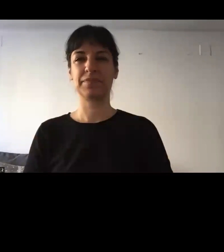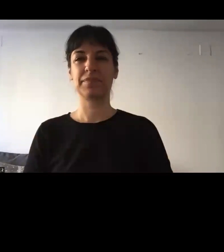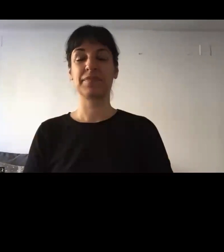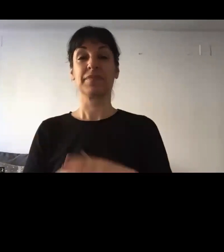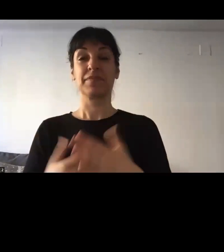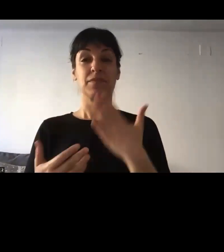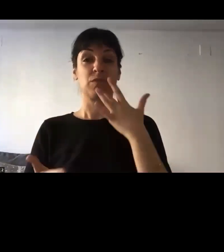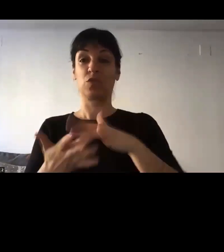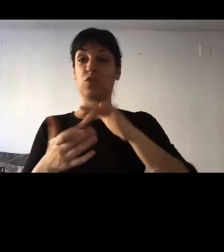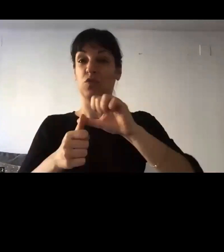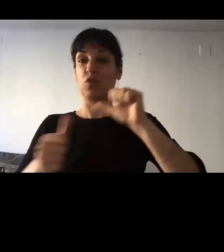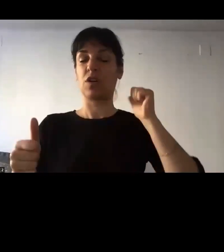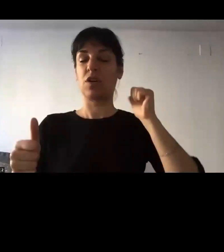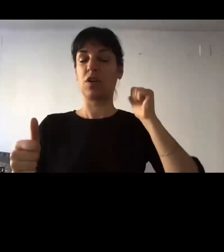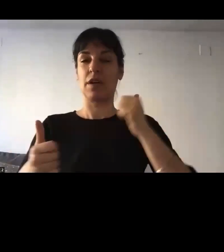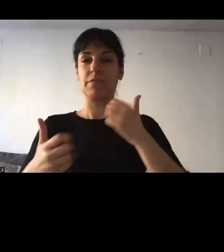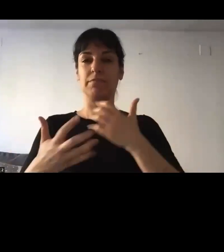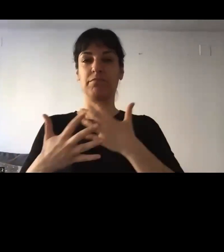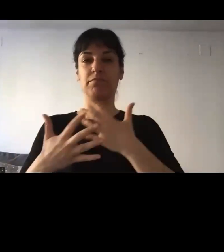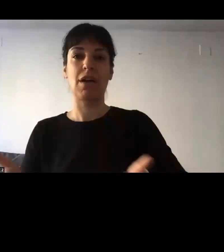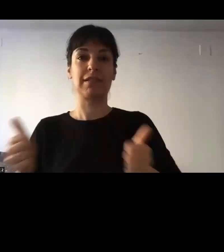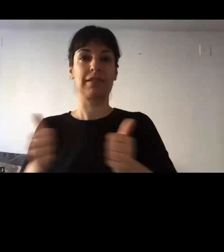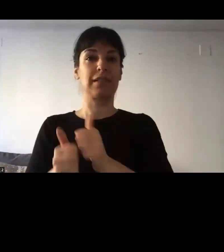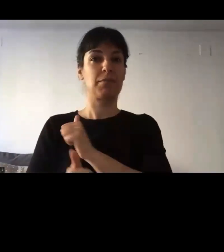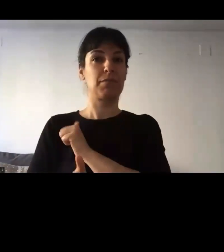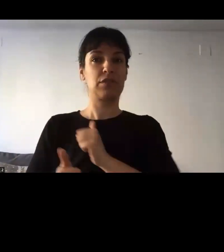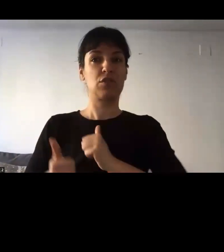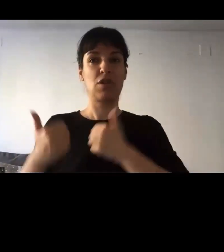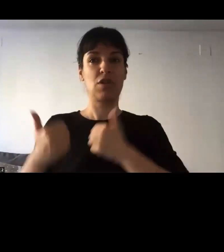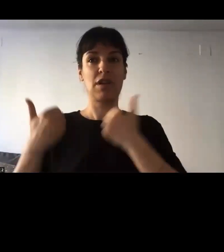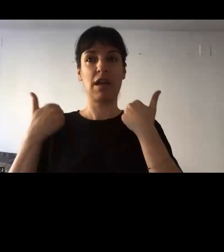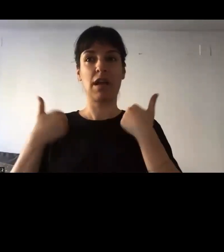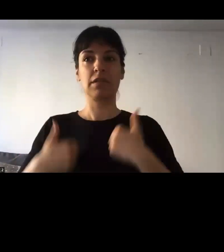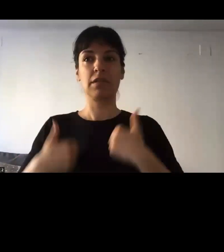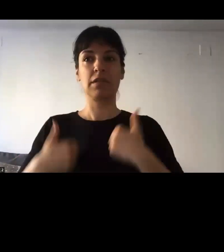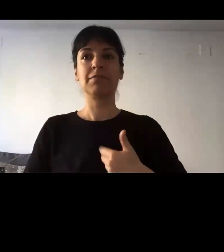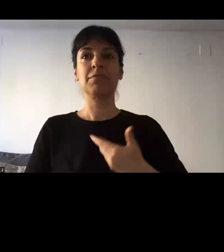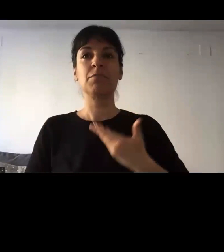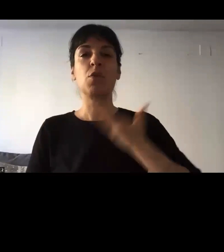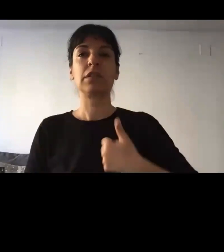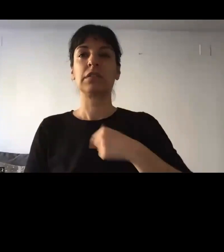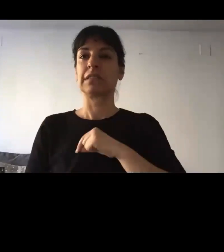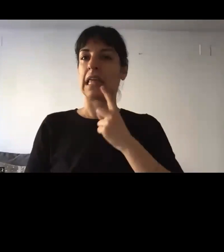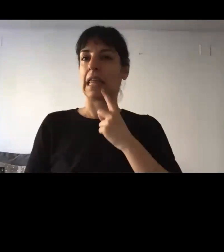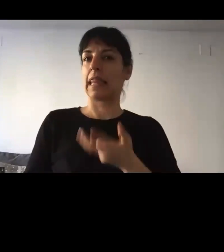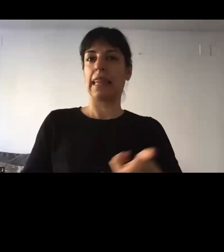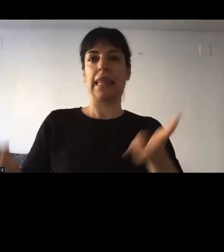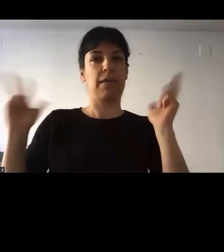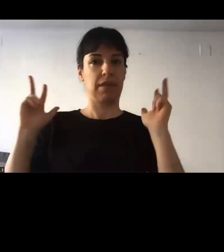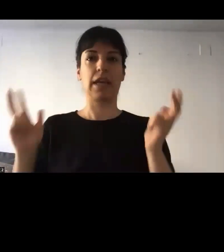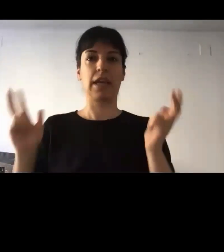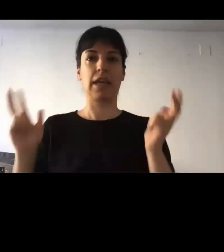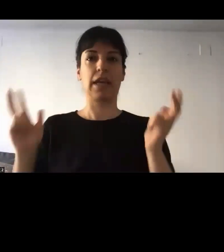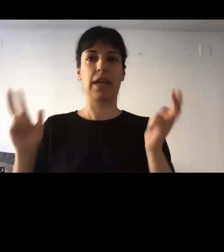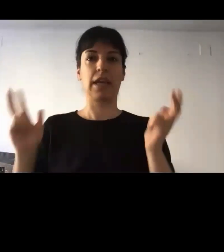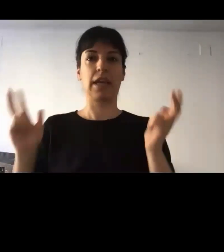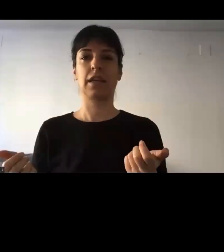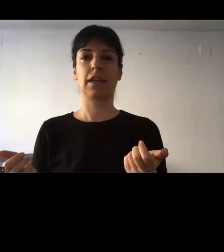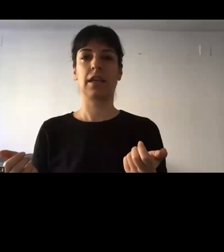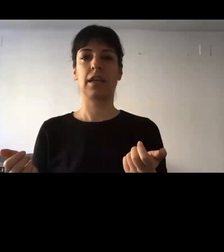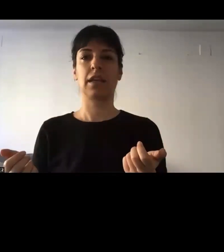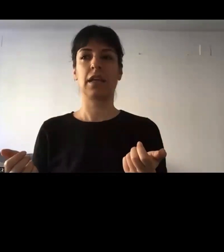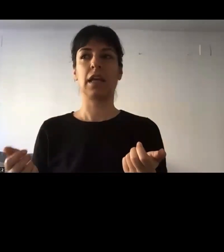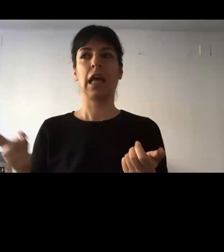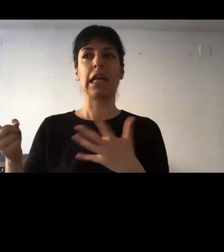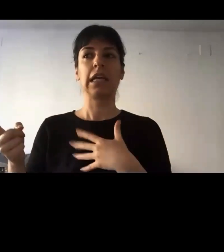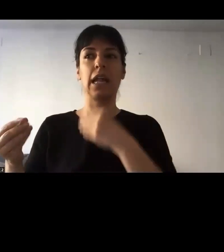asistentes personales, sí que fue muy importante el hecho de sentirme libre y de que ellos no querían hacer nada por mí, sino que